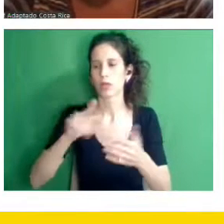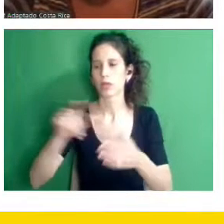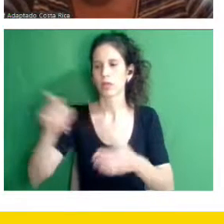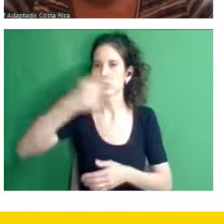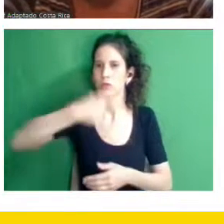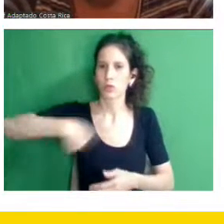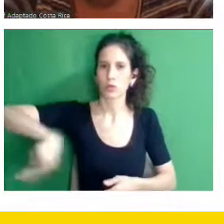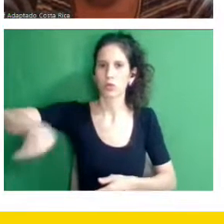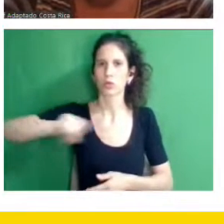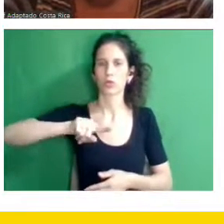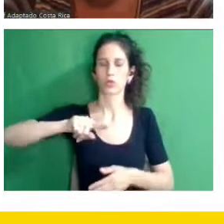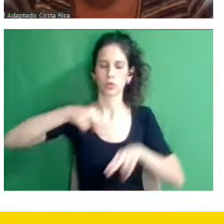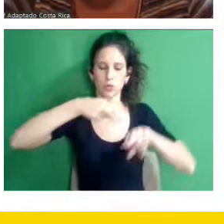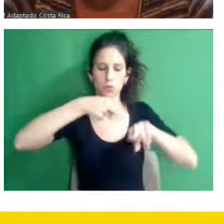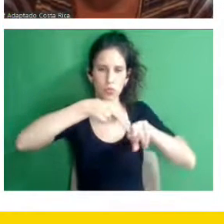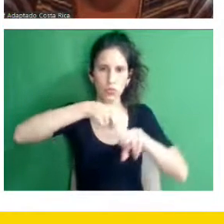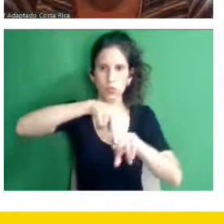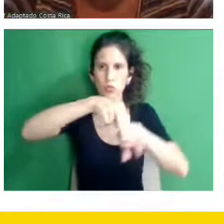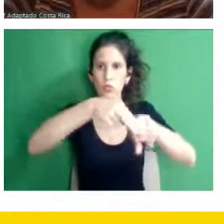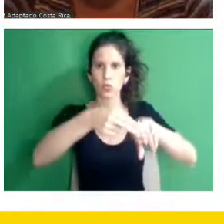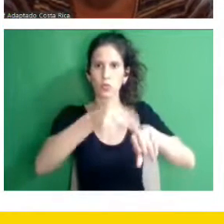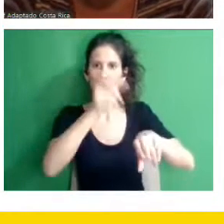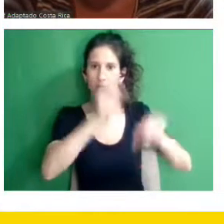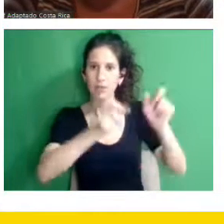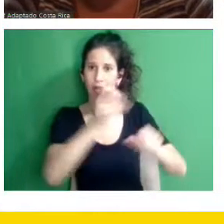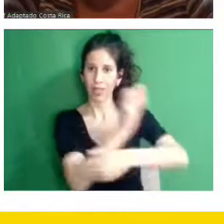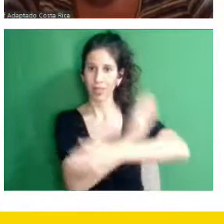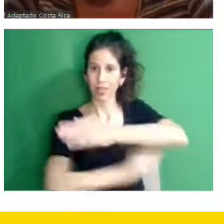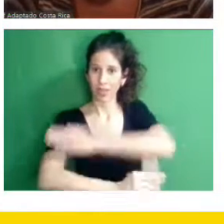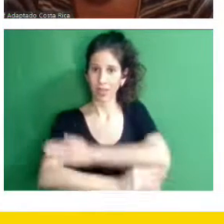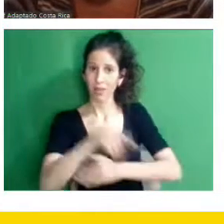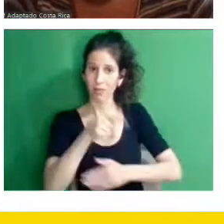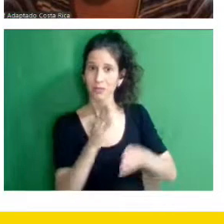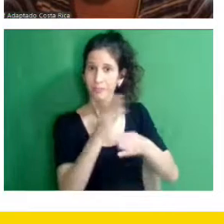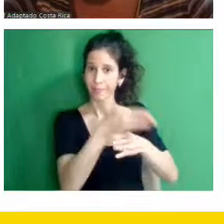surf adaptado, el surf para personas con discapacidad en la mirada